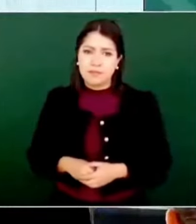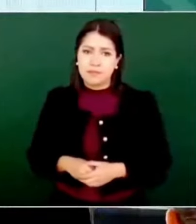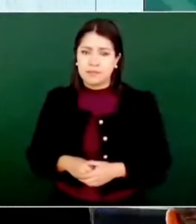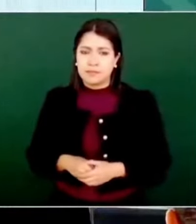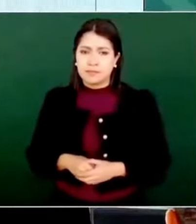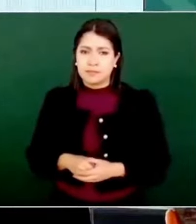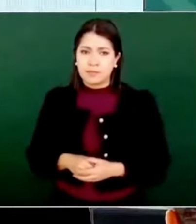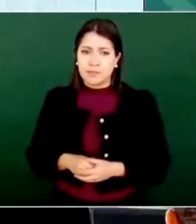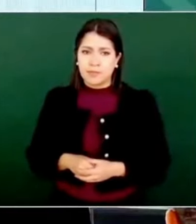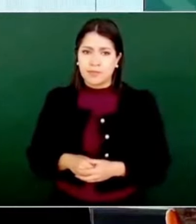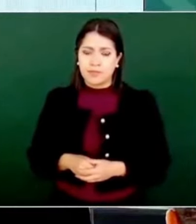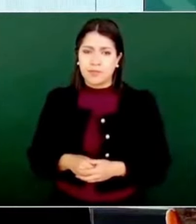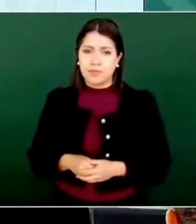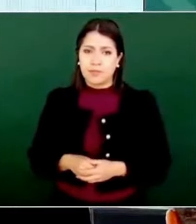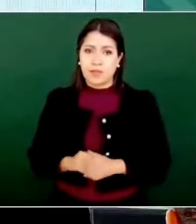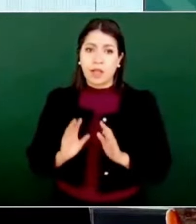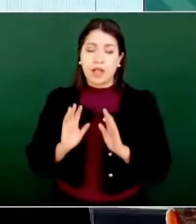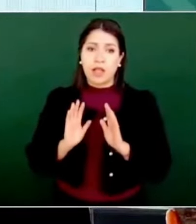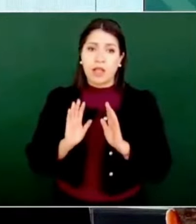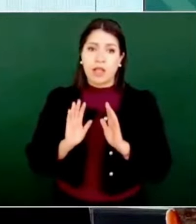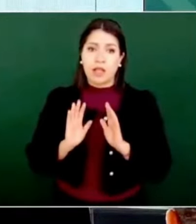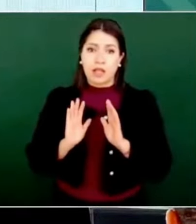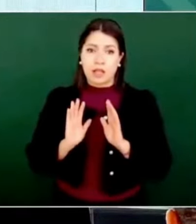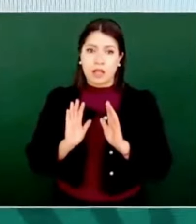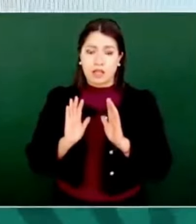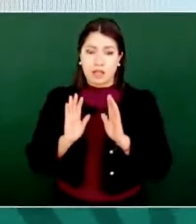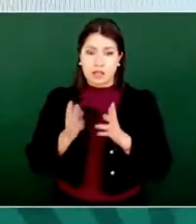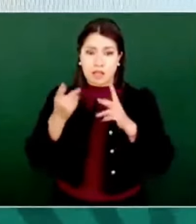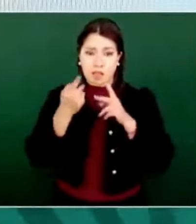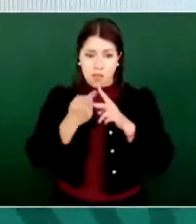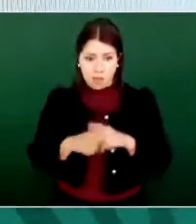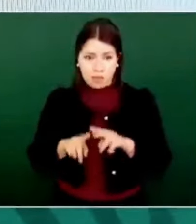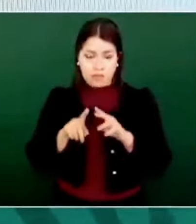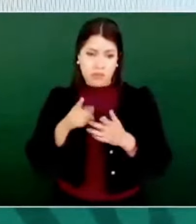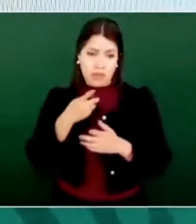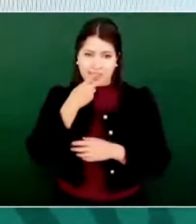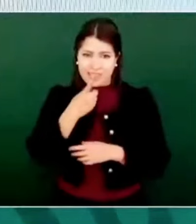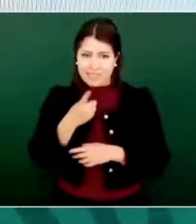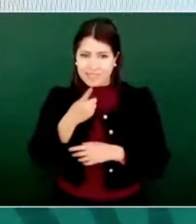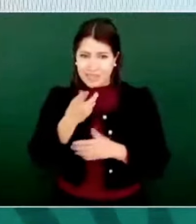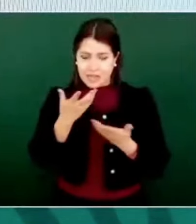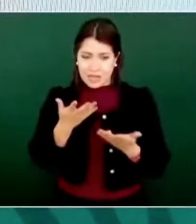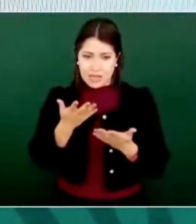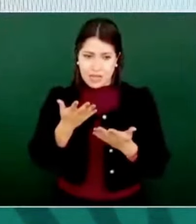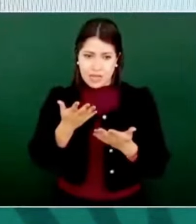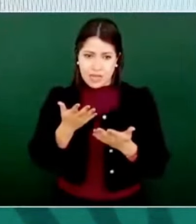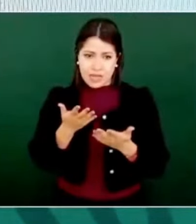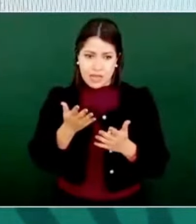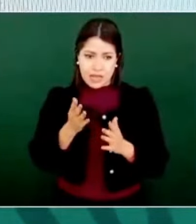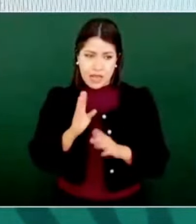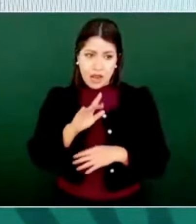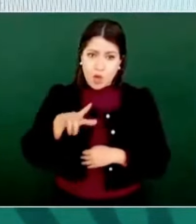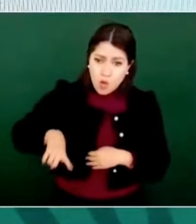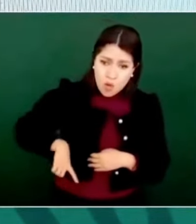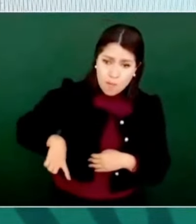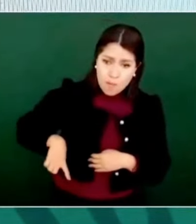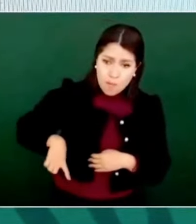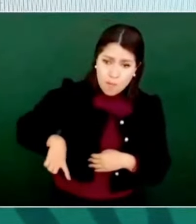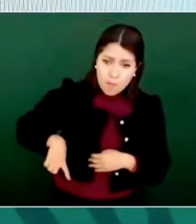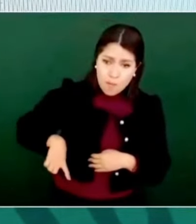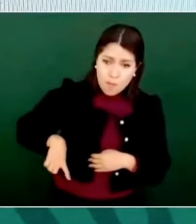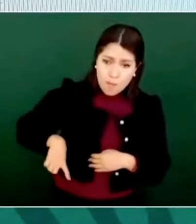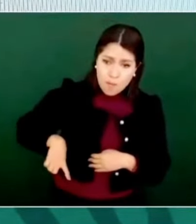Este empiezan a manejar fue el ejército fue fue el estado y fue